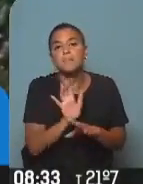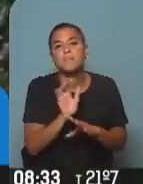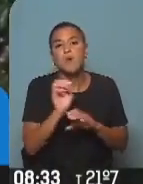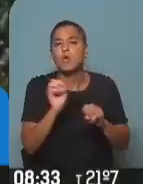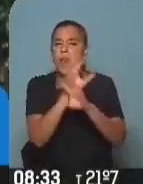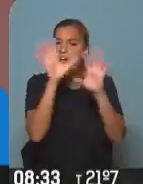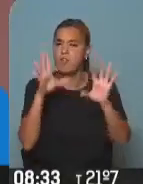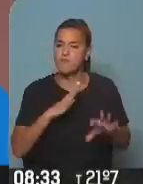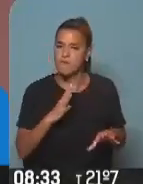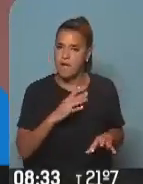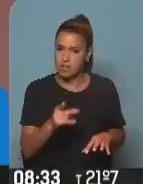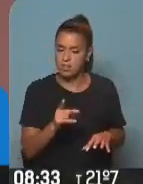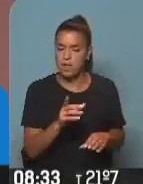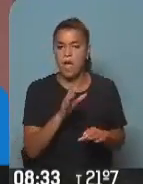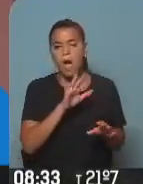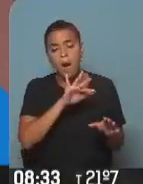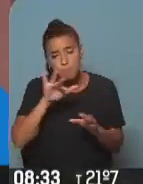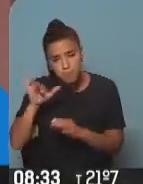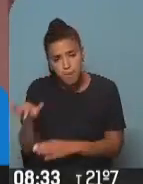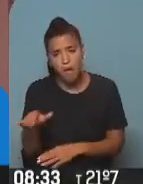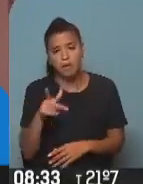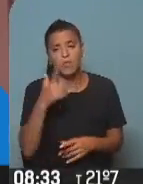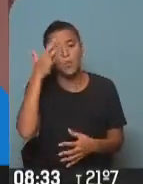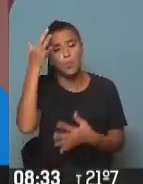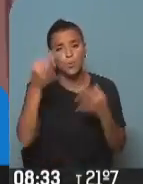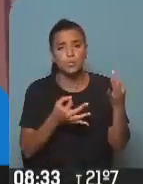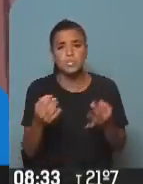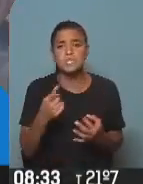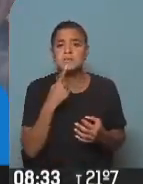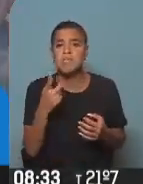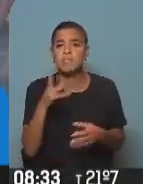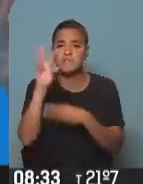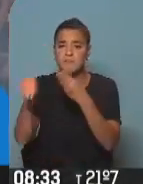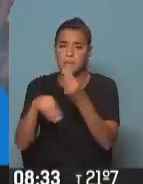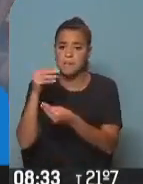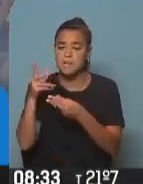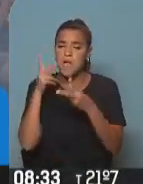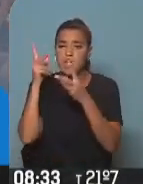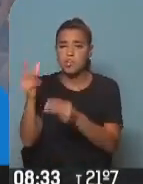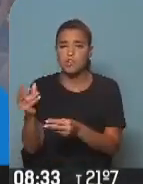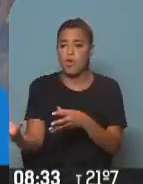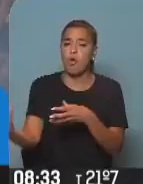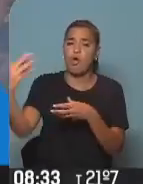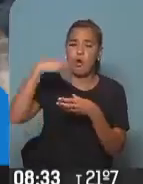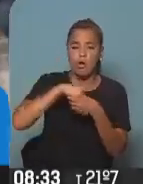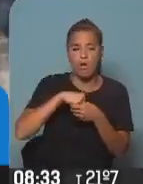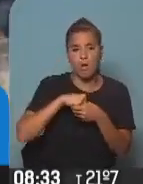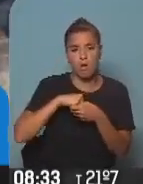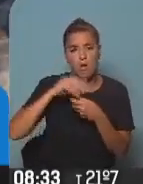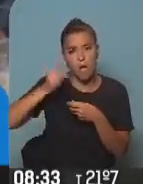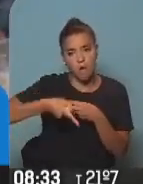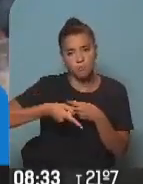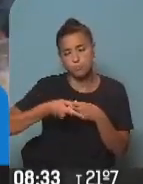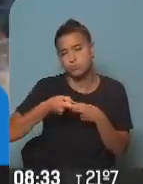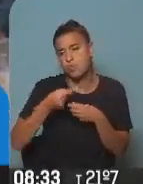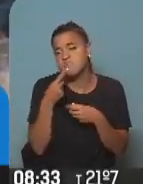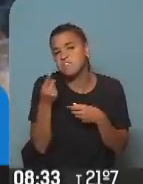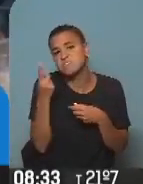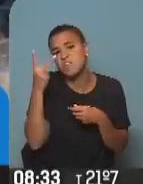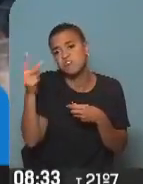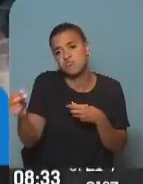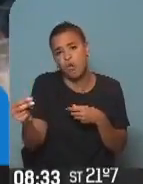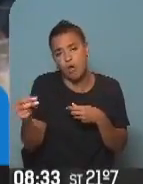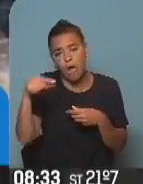claridad. Por otra parte, la justicia les niega a los familiares de los fallecidos ser reincorporados como querellantes en la causa penal